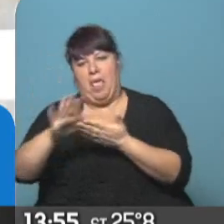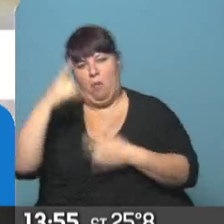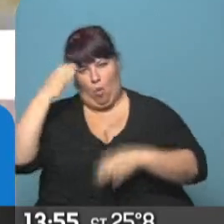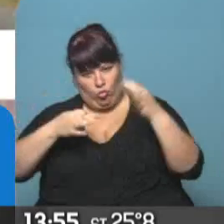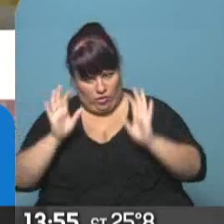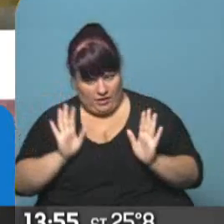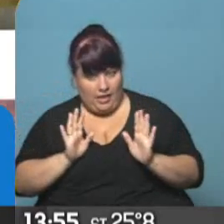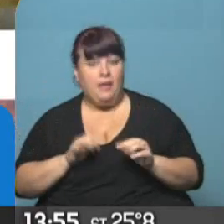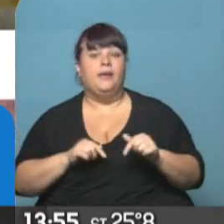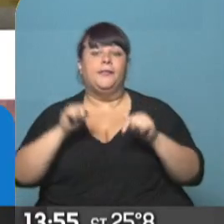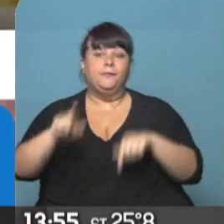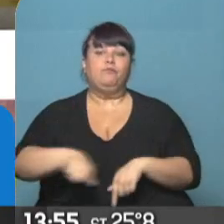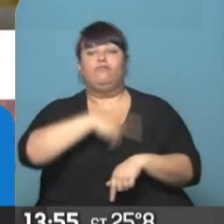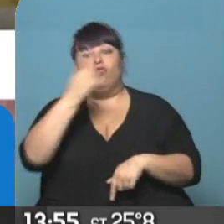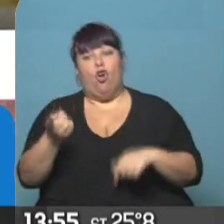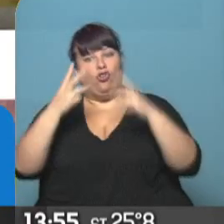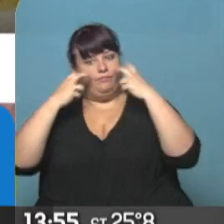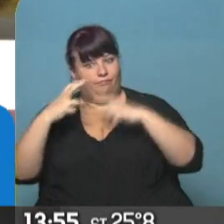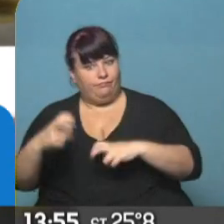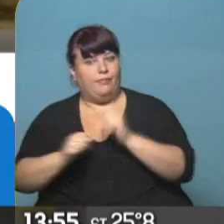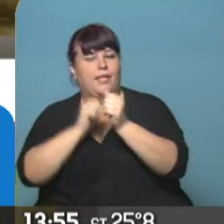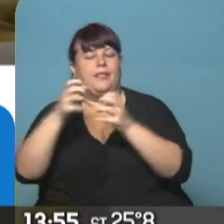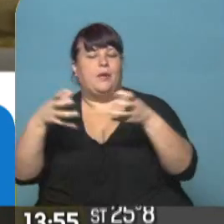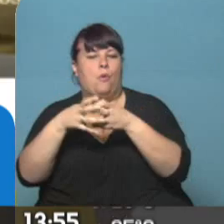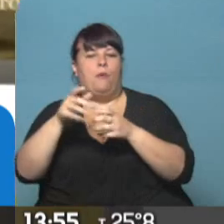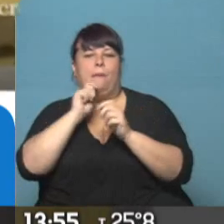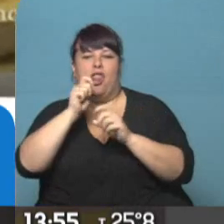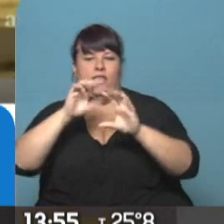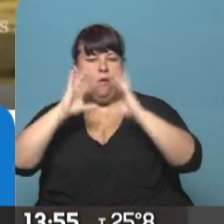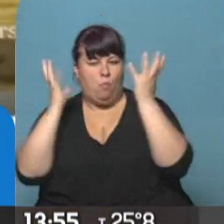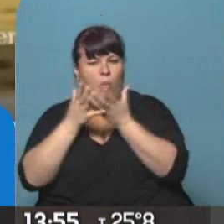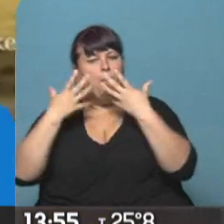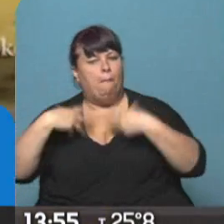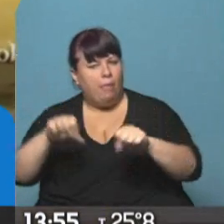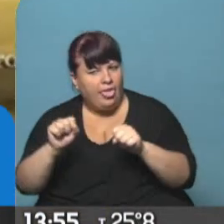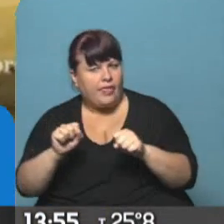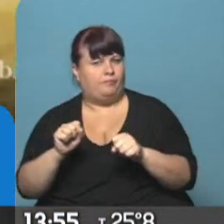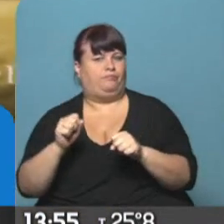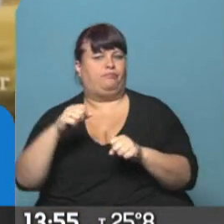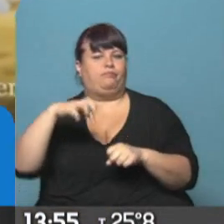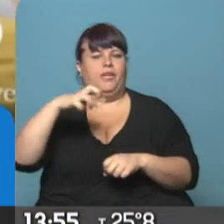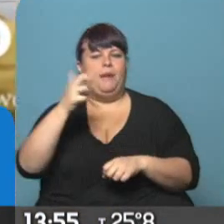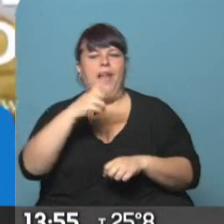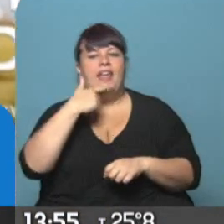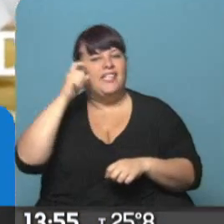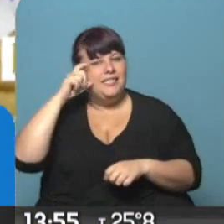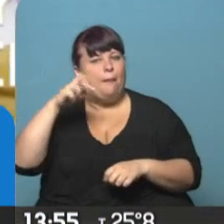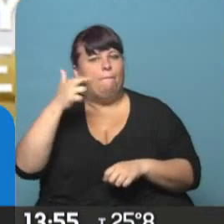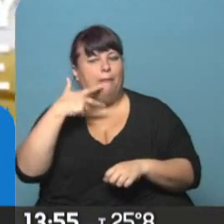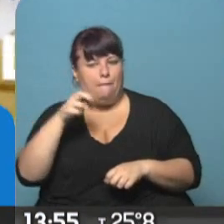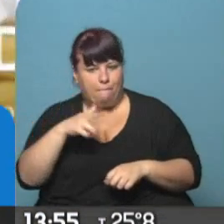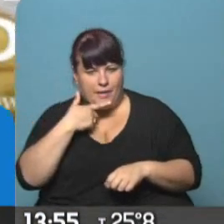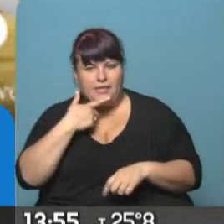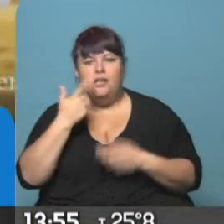justicia ahora otra investigación del consorcio de periodistas internacionales descubrió los paradis papers a partir